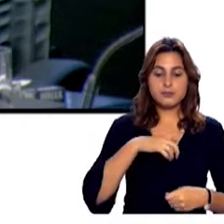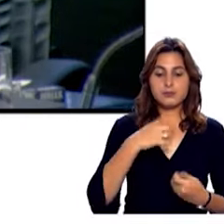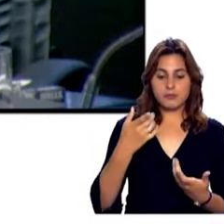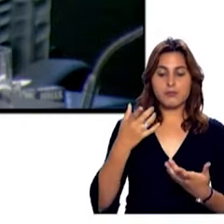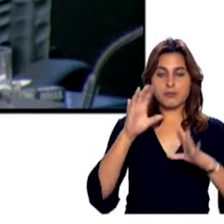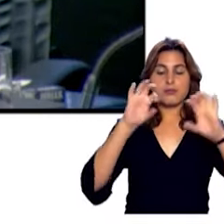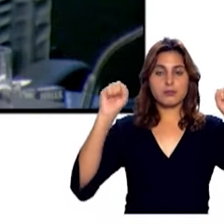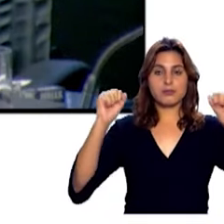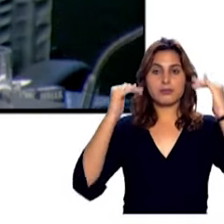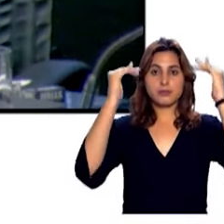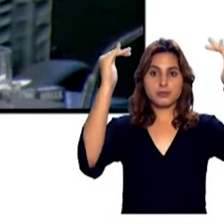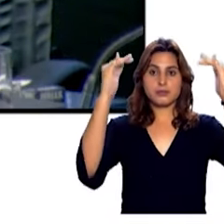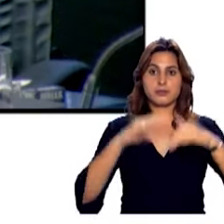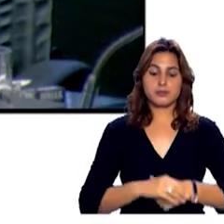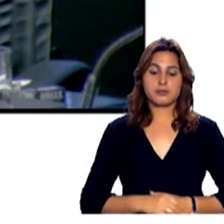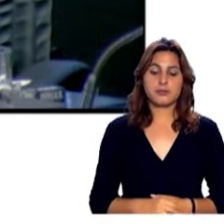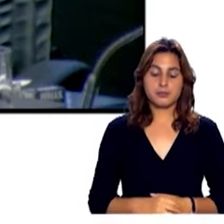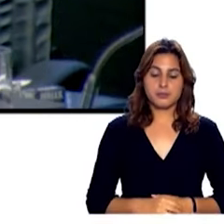pistool